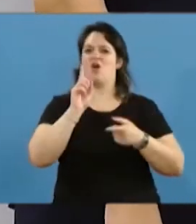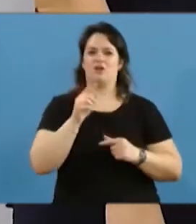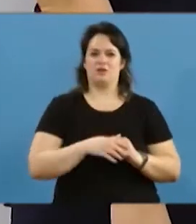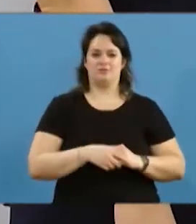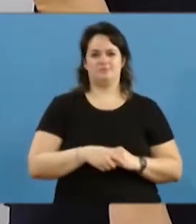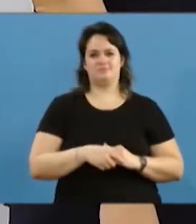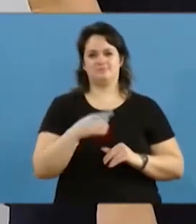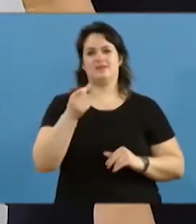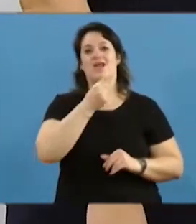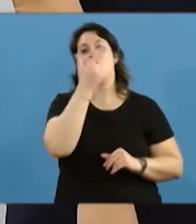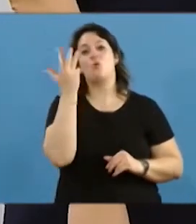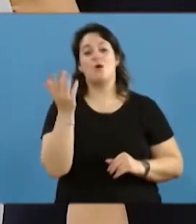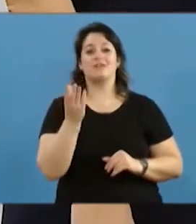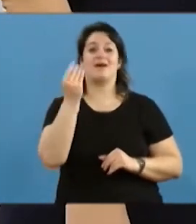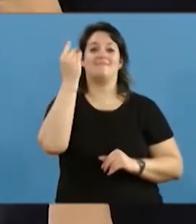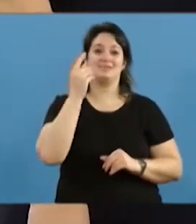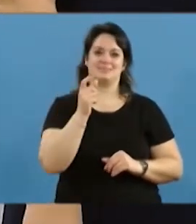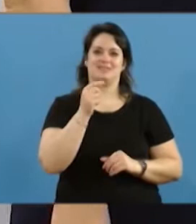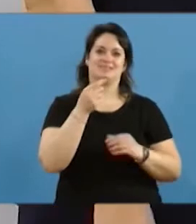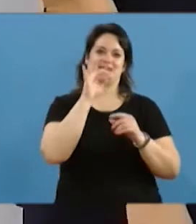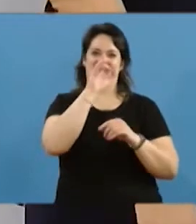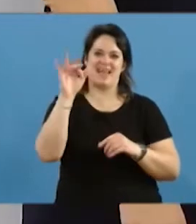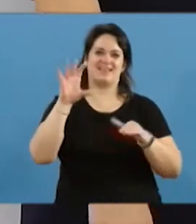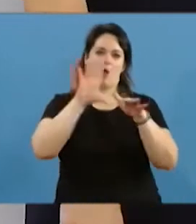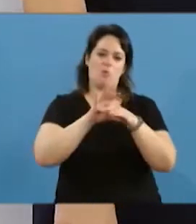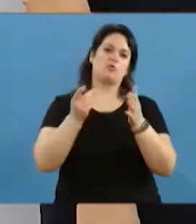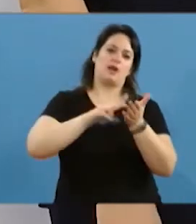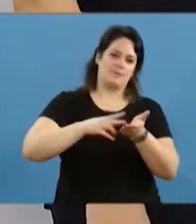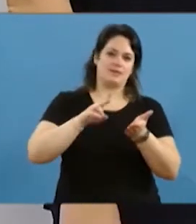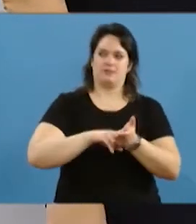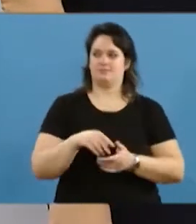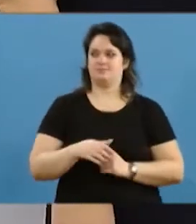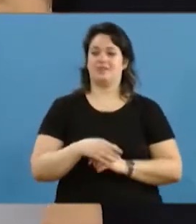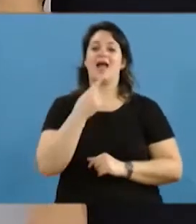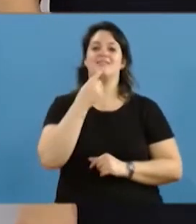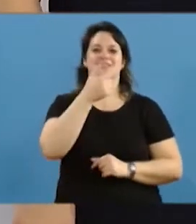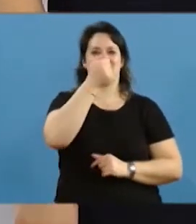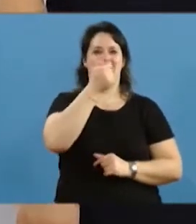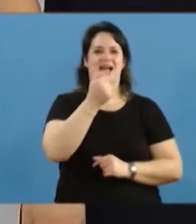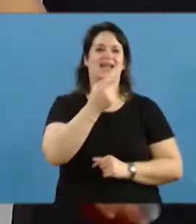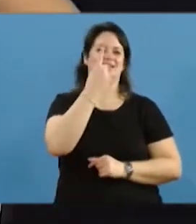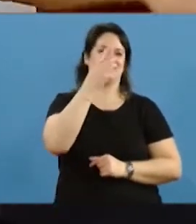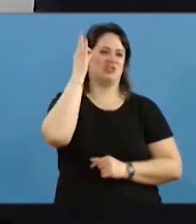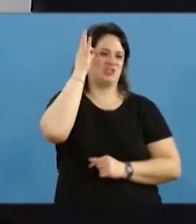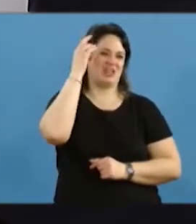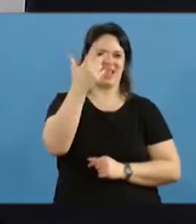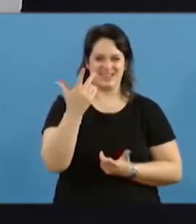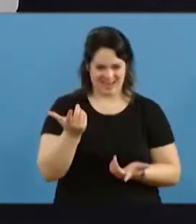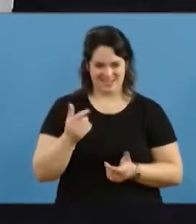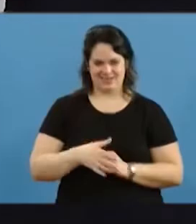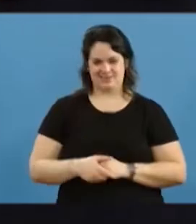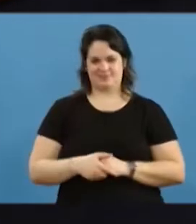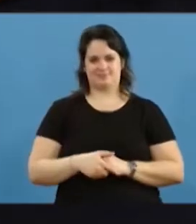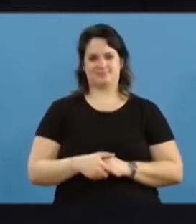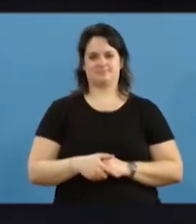decir la cantidad de veces que aparece. Claro, entonces, la cantidad exacta. En este caso, la frecuencia de A es